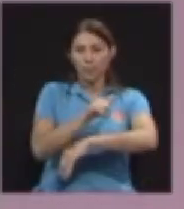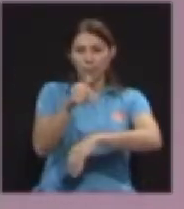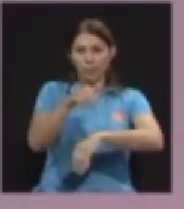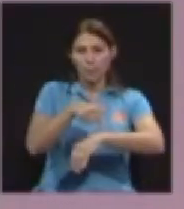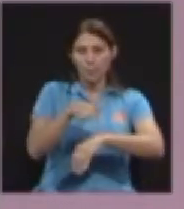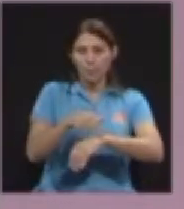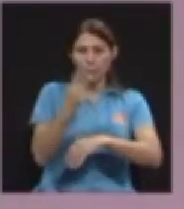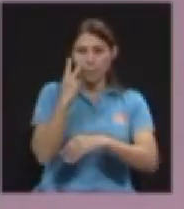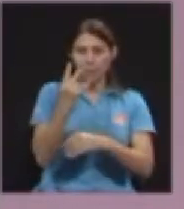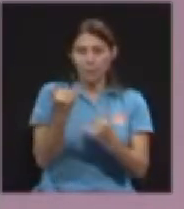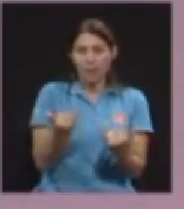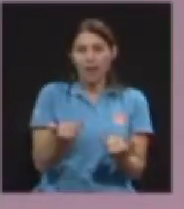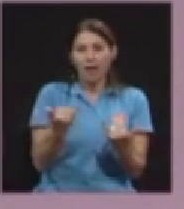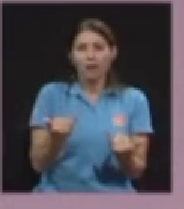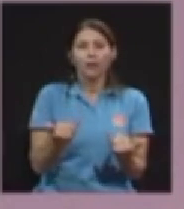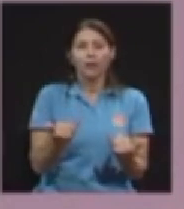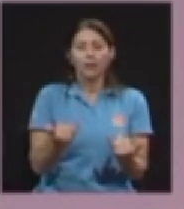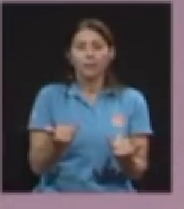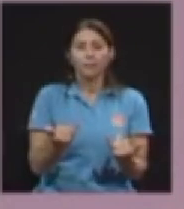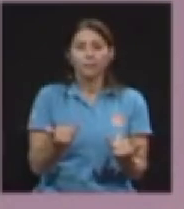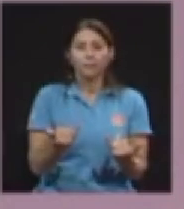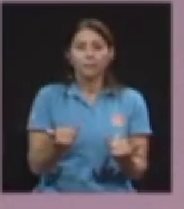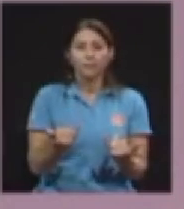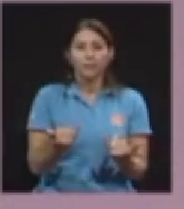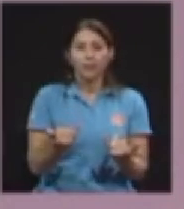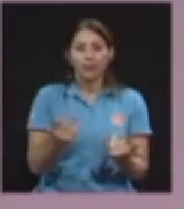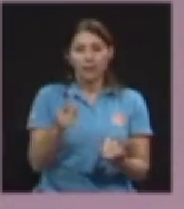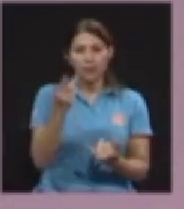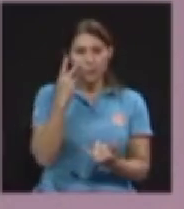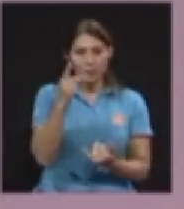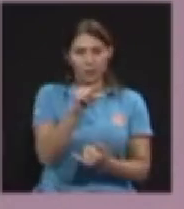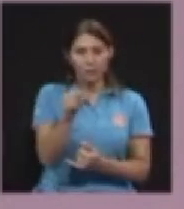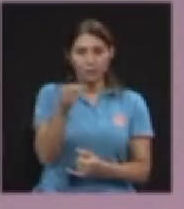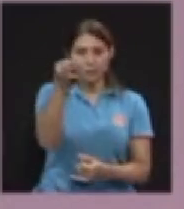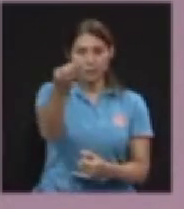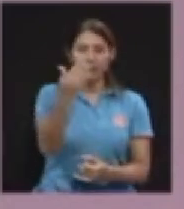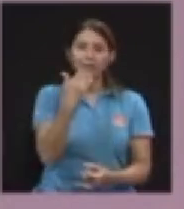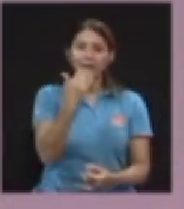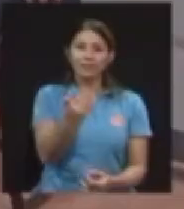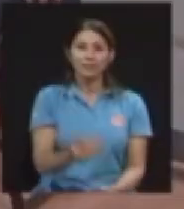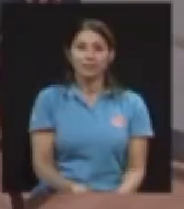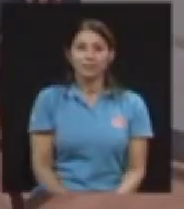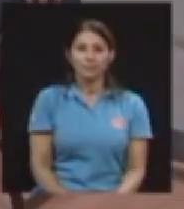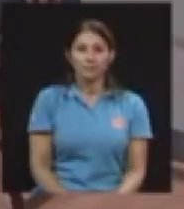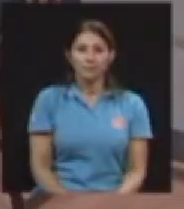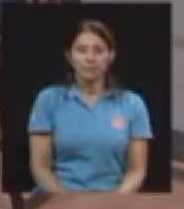tiempos y circunstancias en lo que lo han hecho esta semana, la próxima. Gracias.